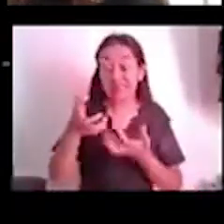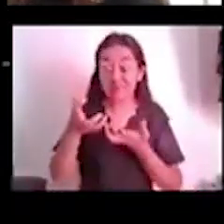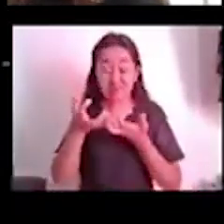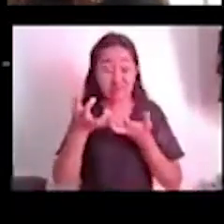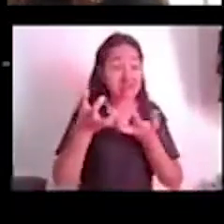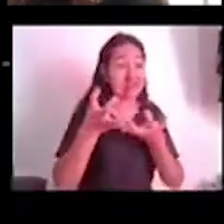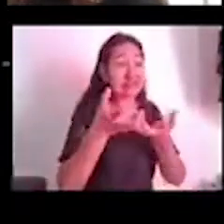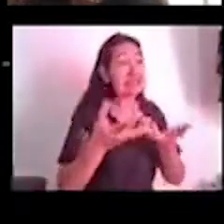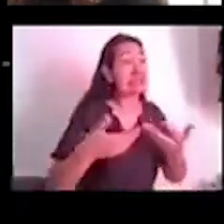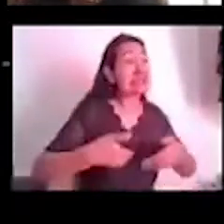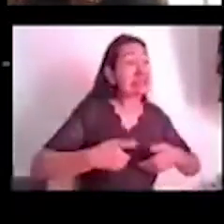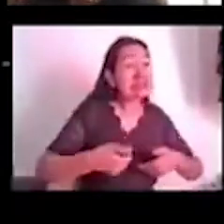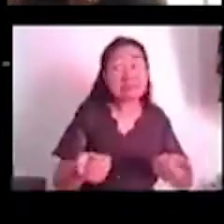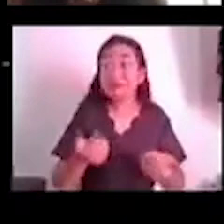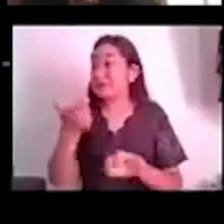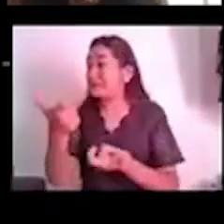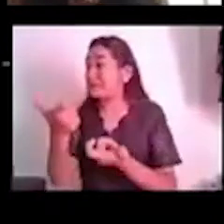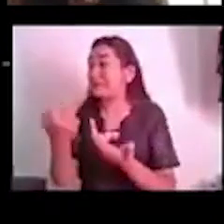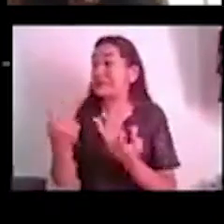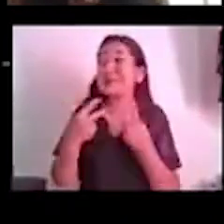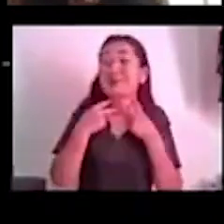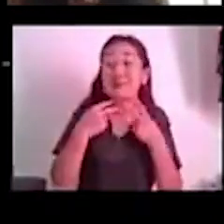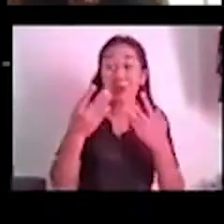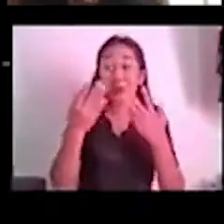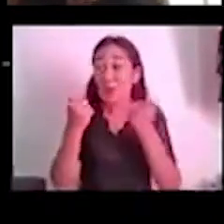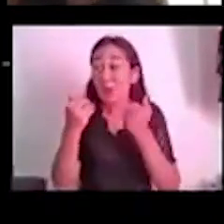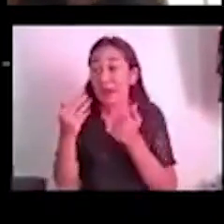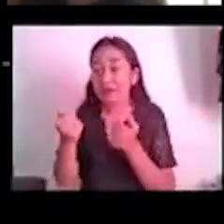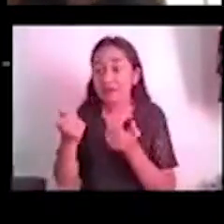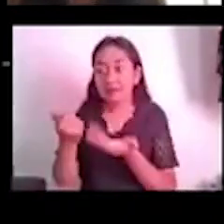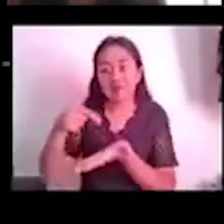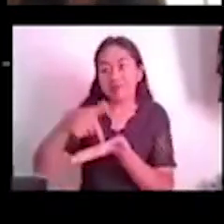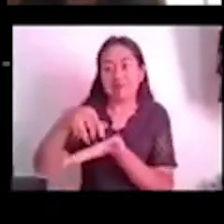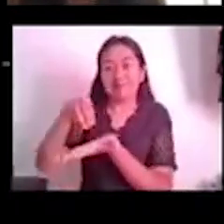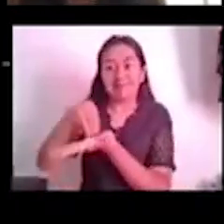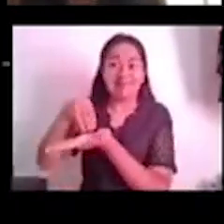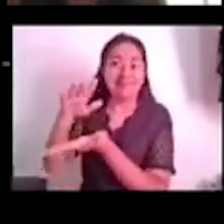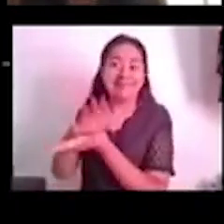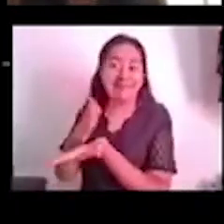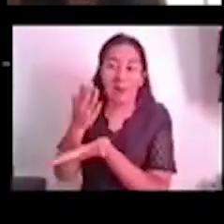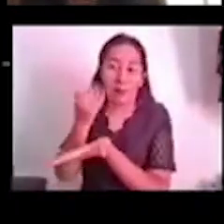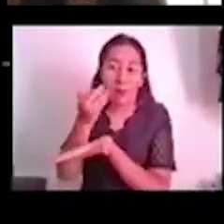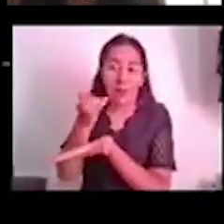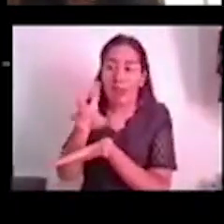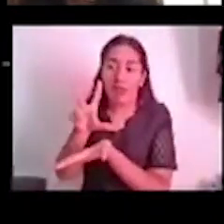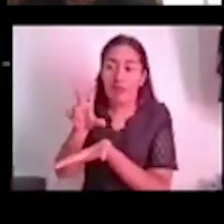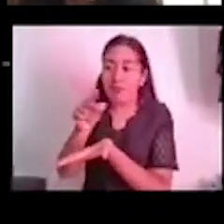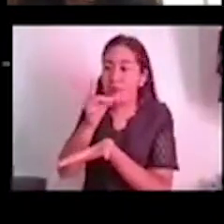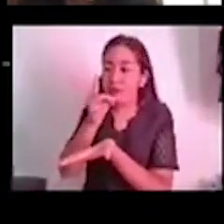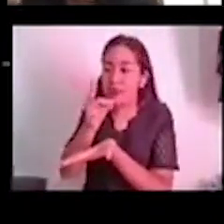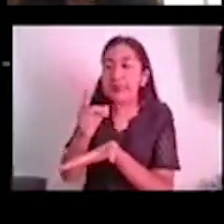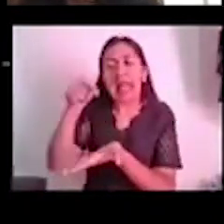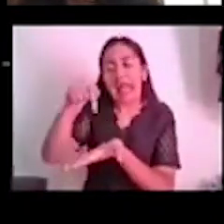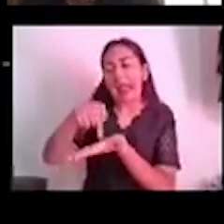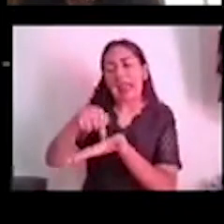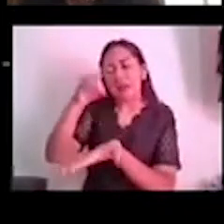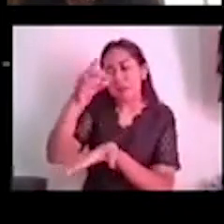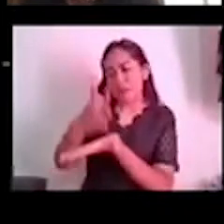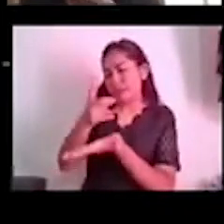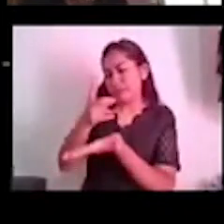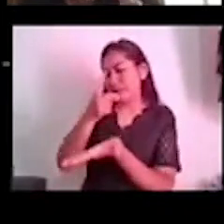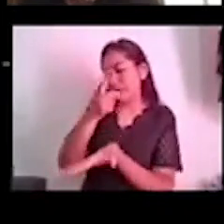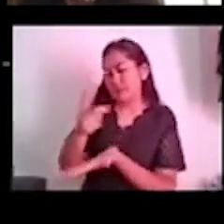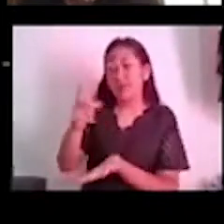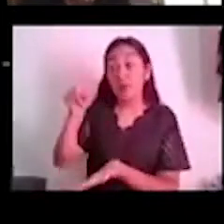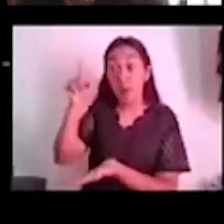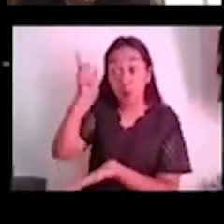tuvieran problemas económicos, eso no lo van a decir en sus mitos. En los mitos solamente revelan que un dios, Huitzilopochtli, les